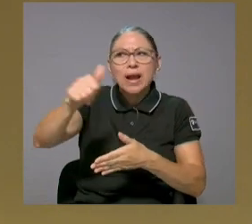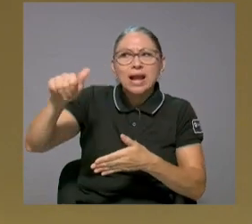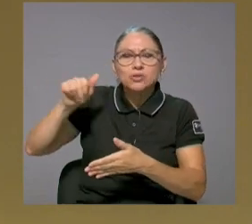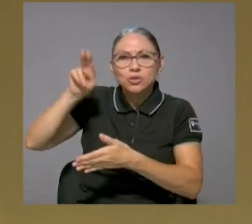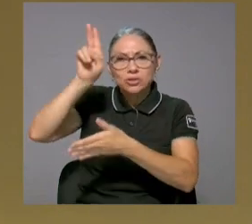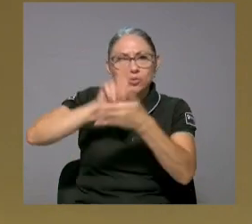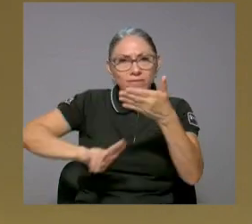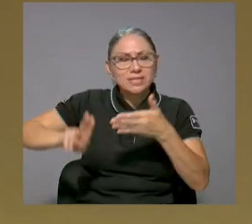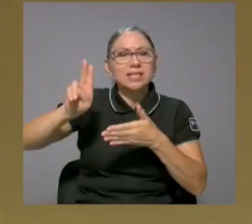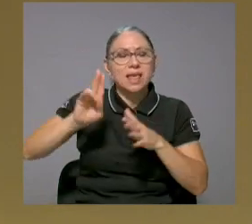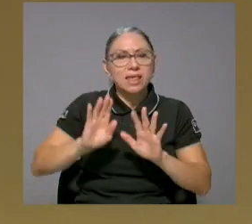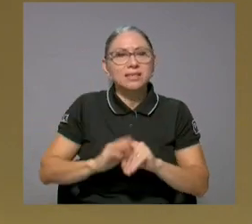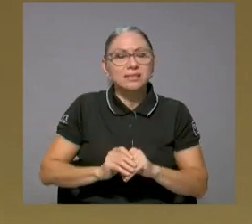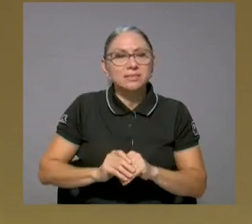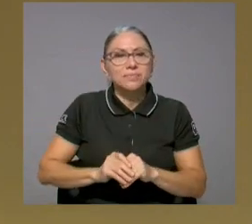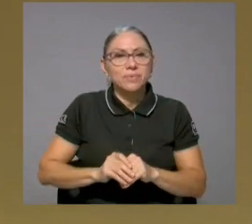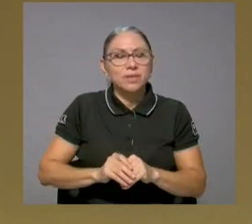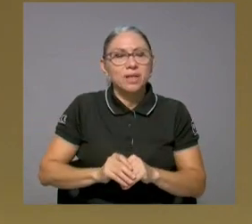universidades,